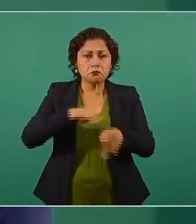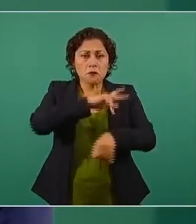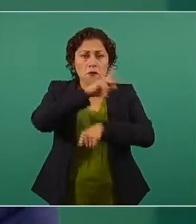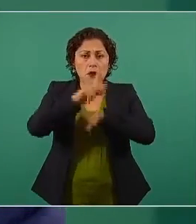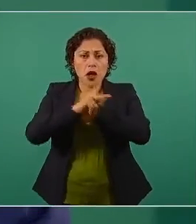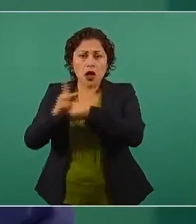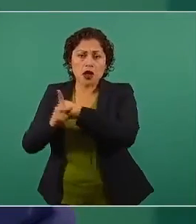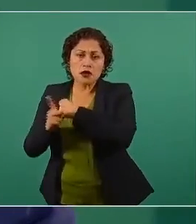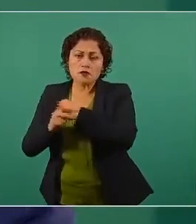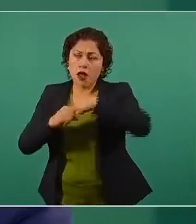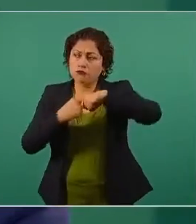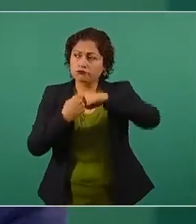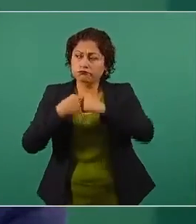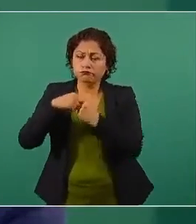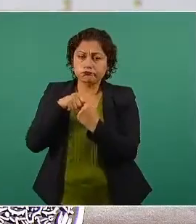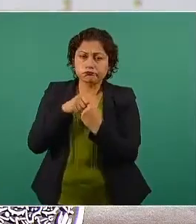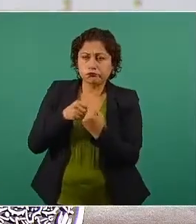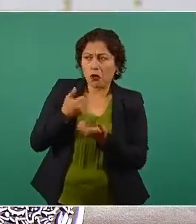con la soberanía